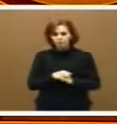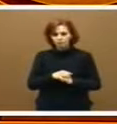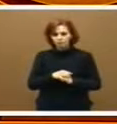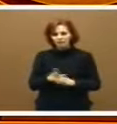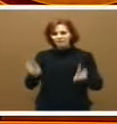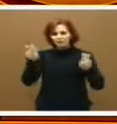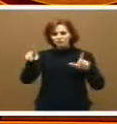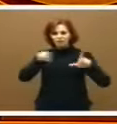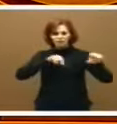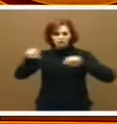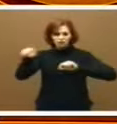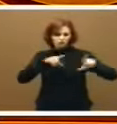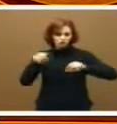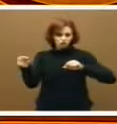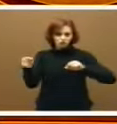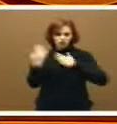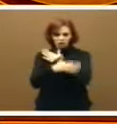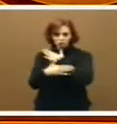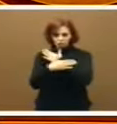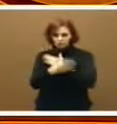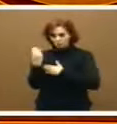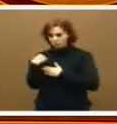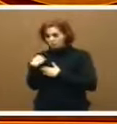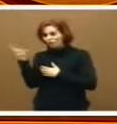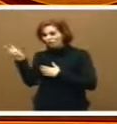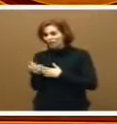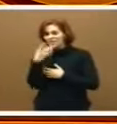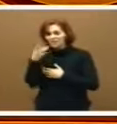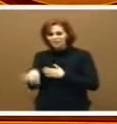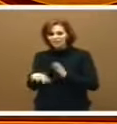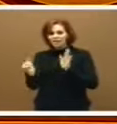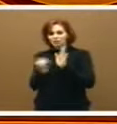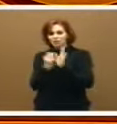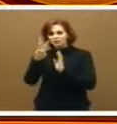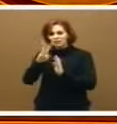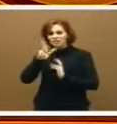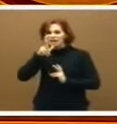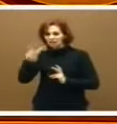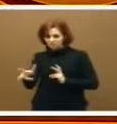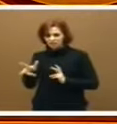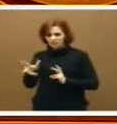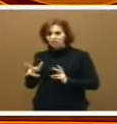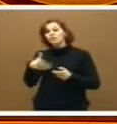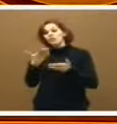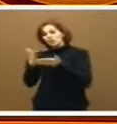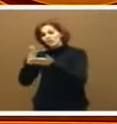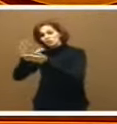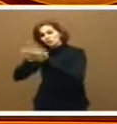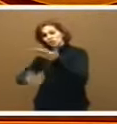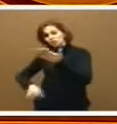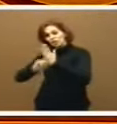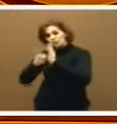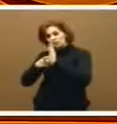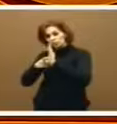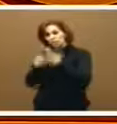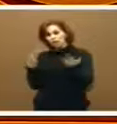toma de decisiones en acción de gobierno dada por el artículo 3H y, por ende, con el resto del texto legislativo, por lo